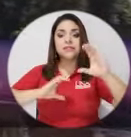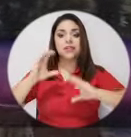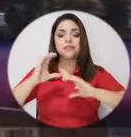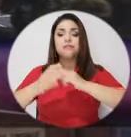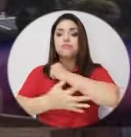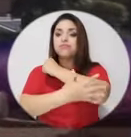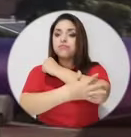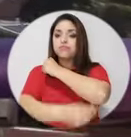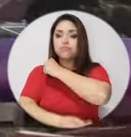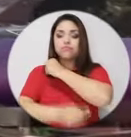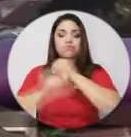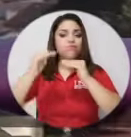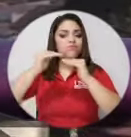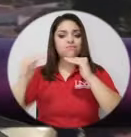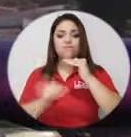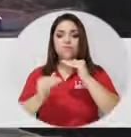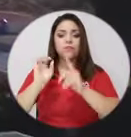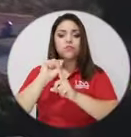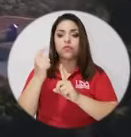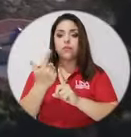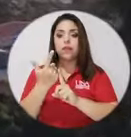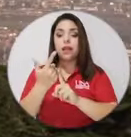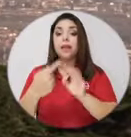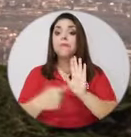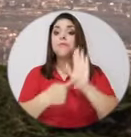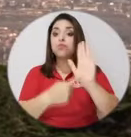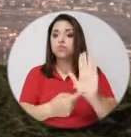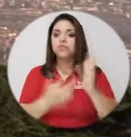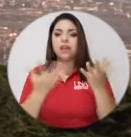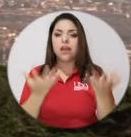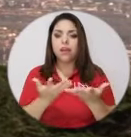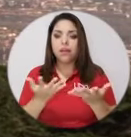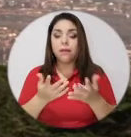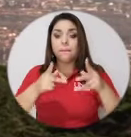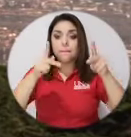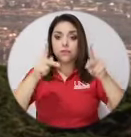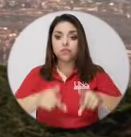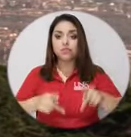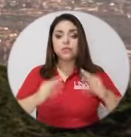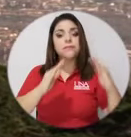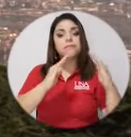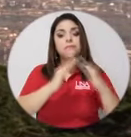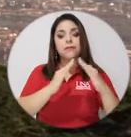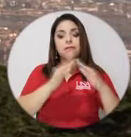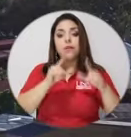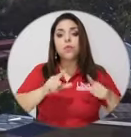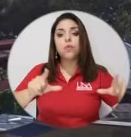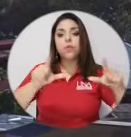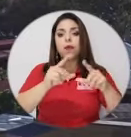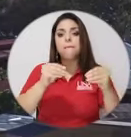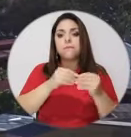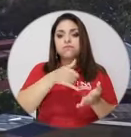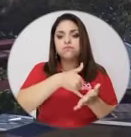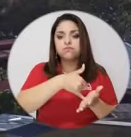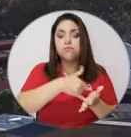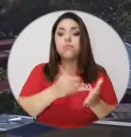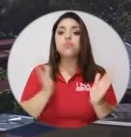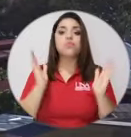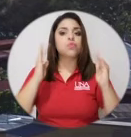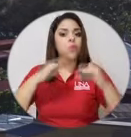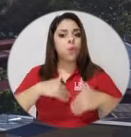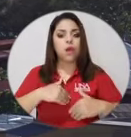social, que viene mostrando cómo las personas que viven en los estratos más bajos cuentan con menos oportunidades, con